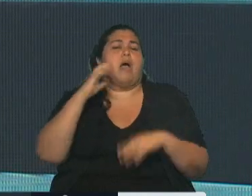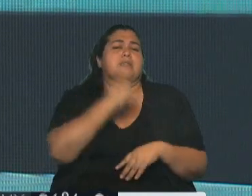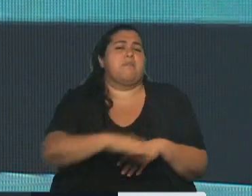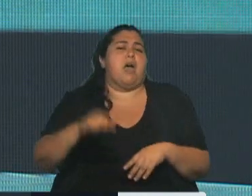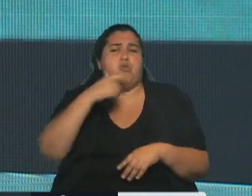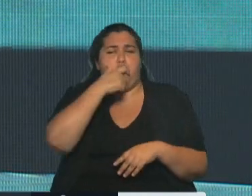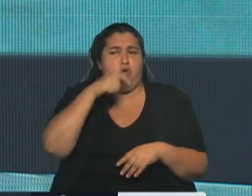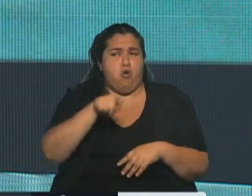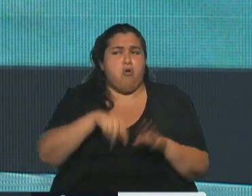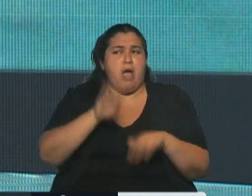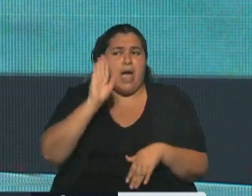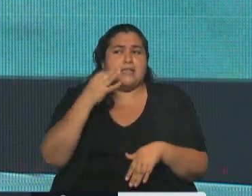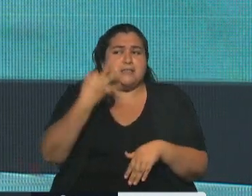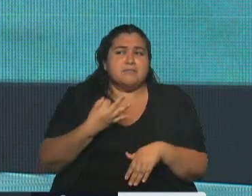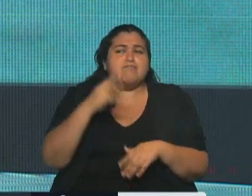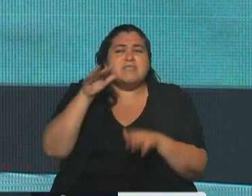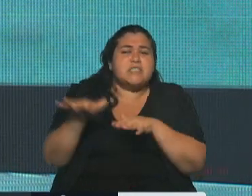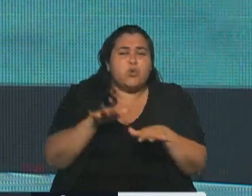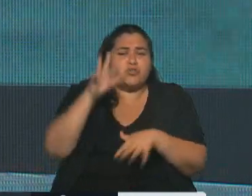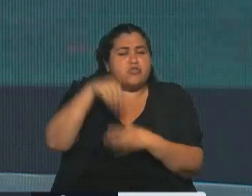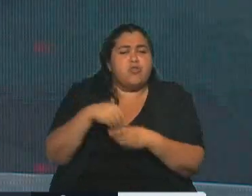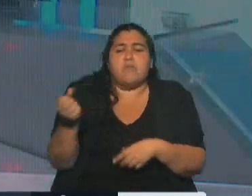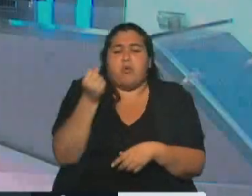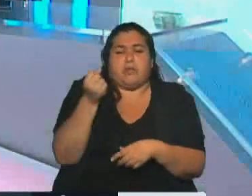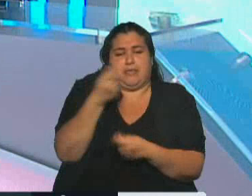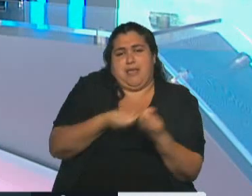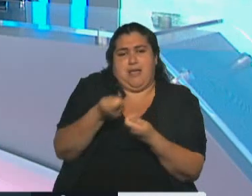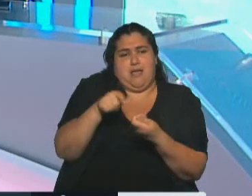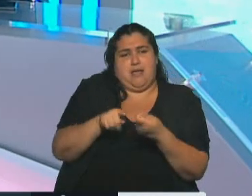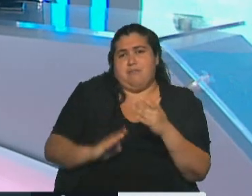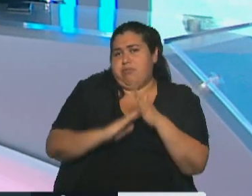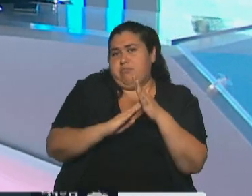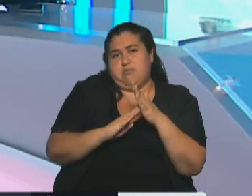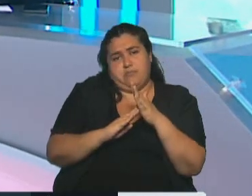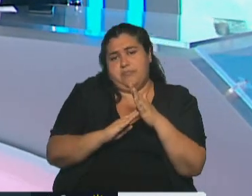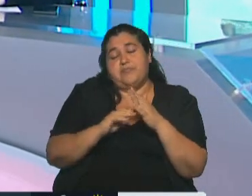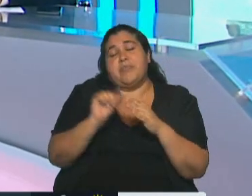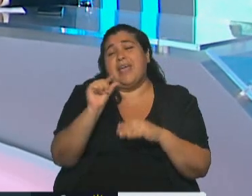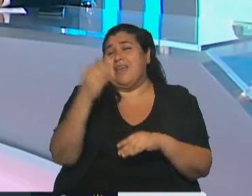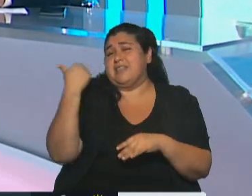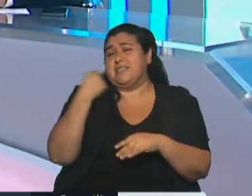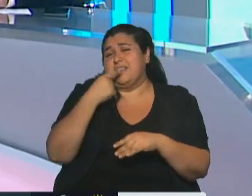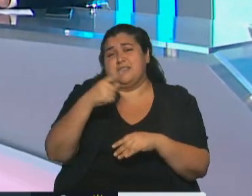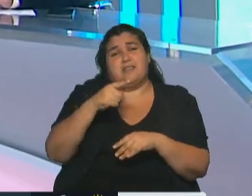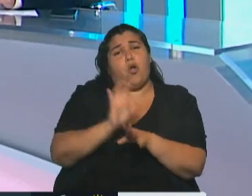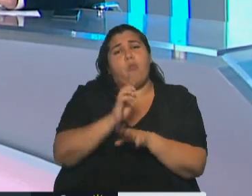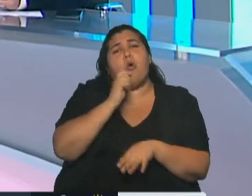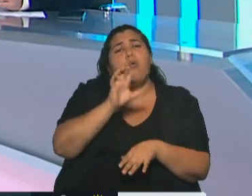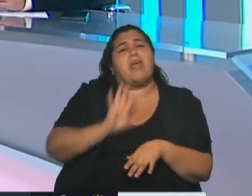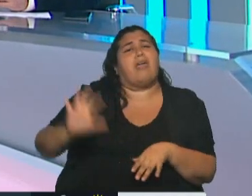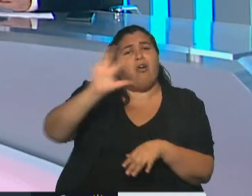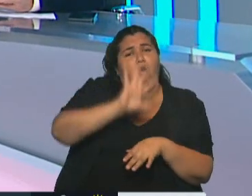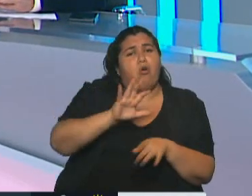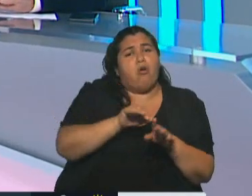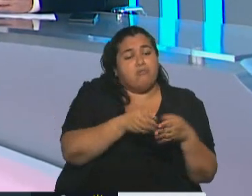además tiene un componente comercial muy importante, ¿no? Sí, clave, ¿no? Lo decíamos recién, es una región que es clave para el tránsito